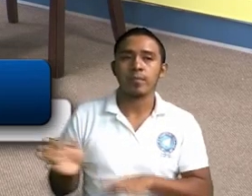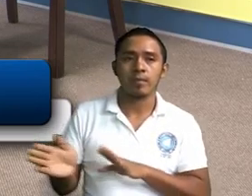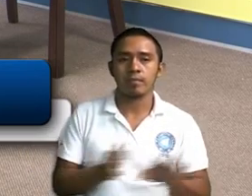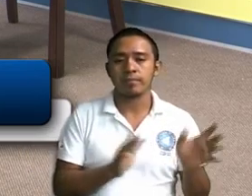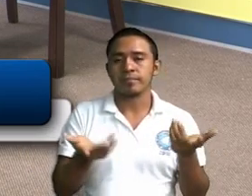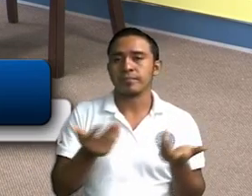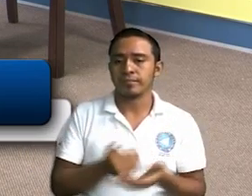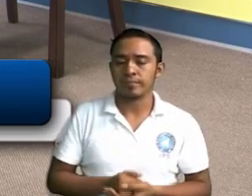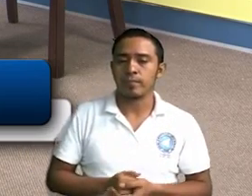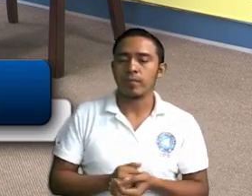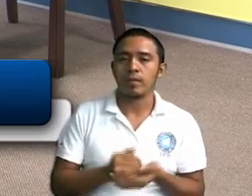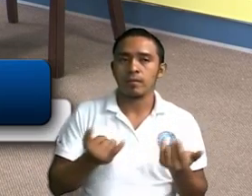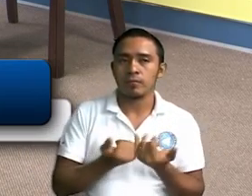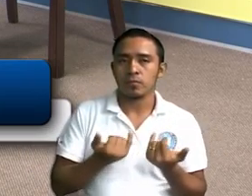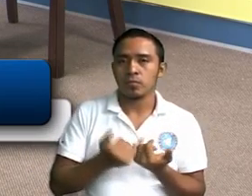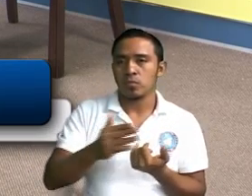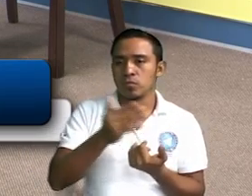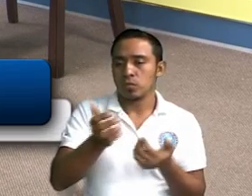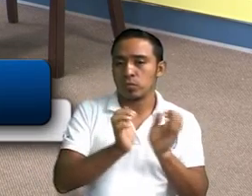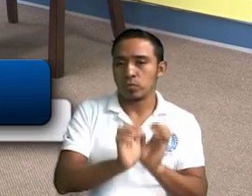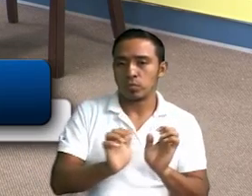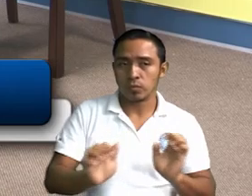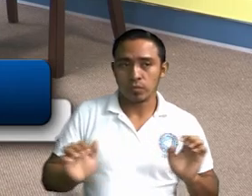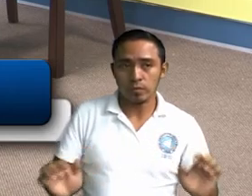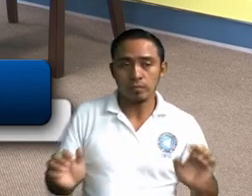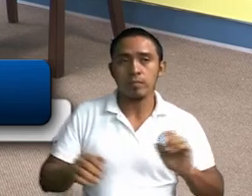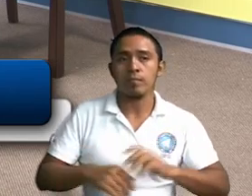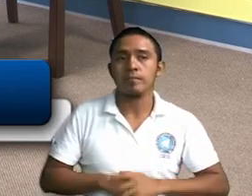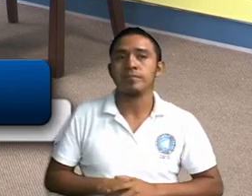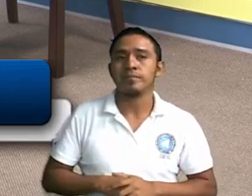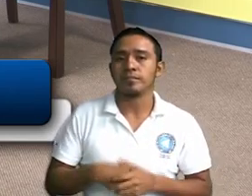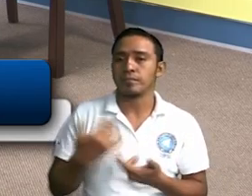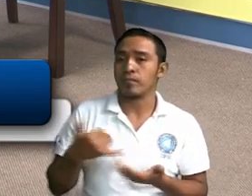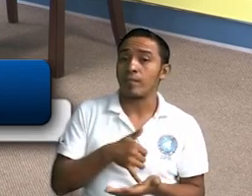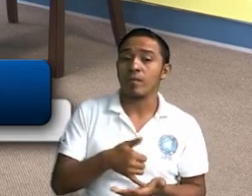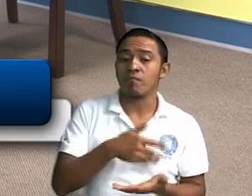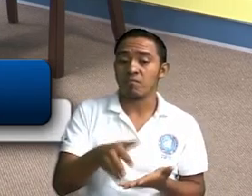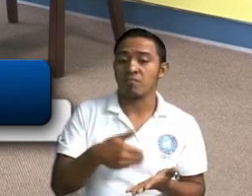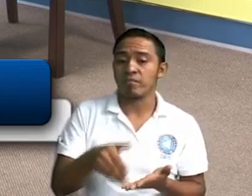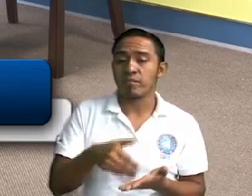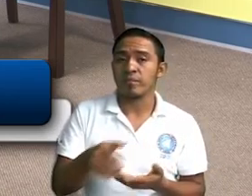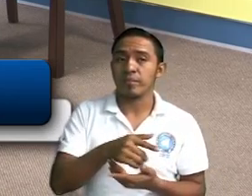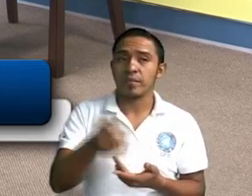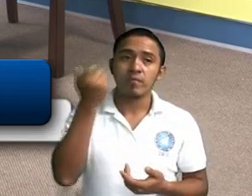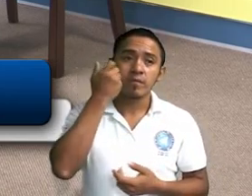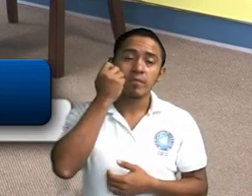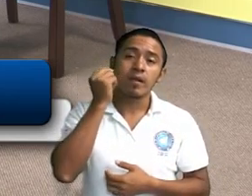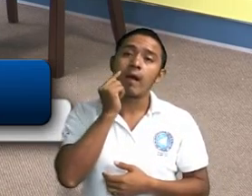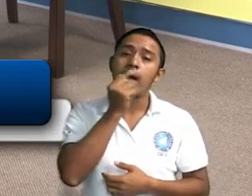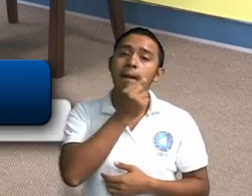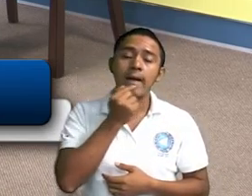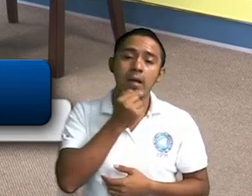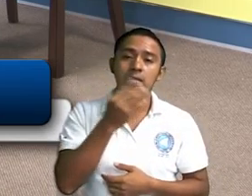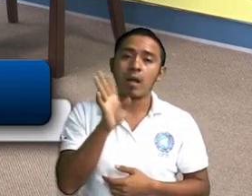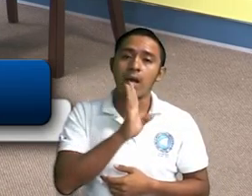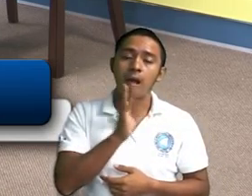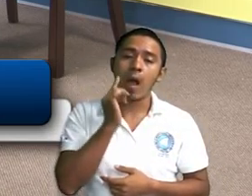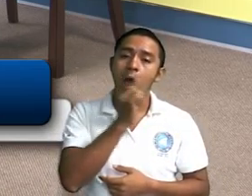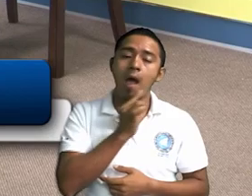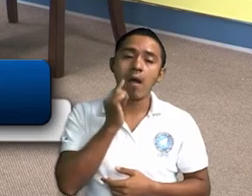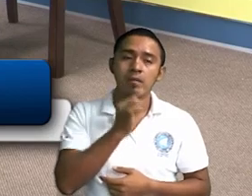niños los niños también son otro grupo de la población que son vulnerables ante estas enfermedades bucales o trastornos